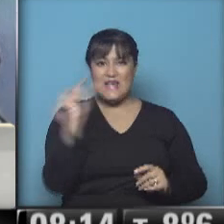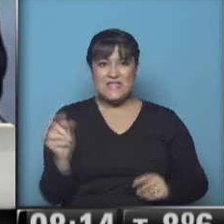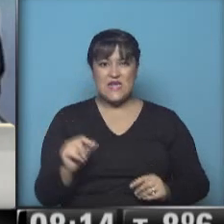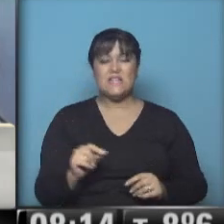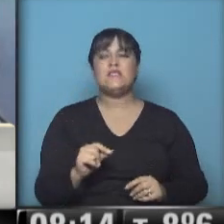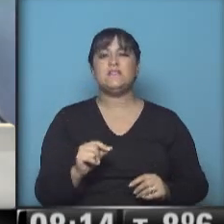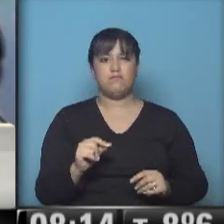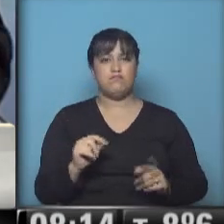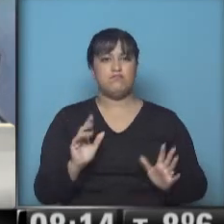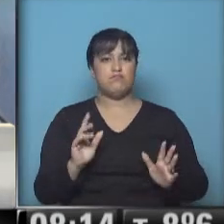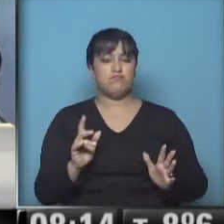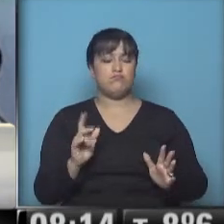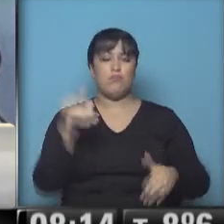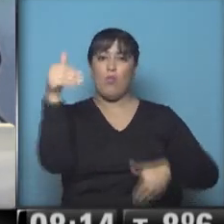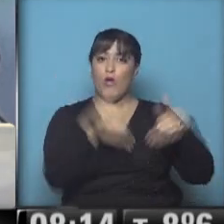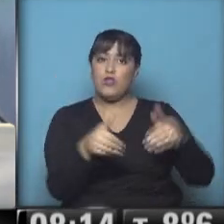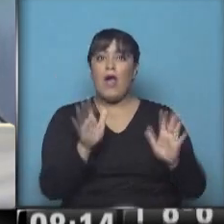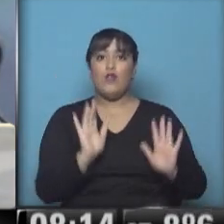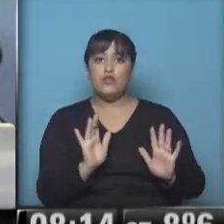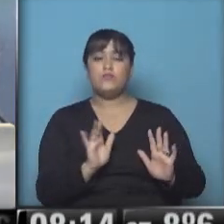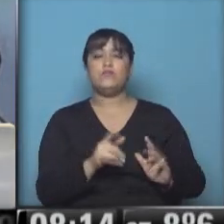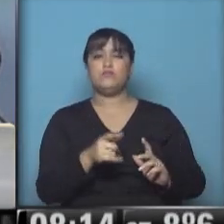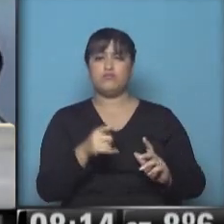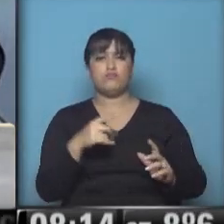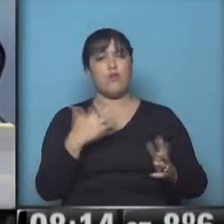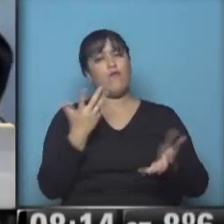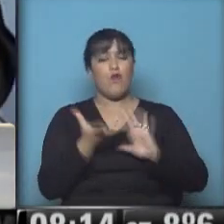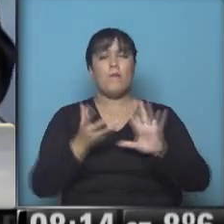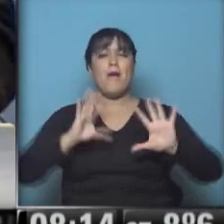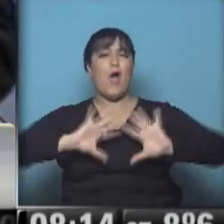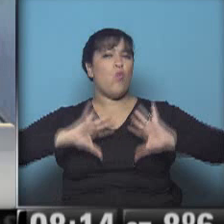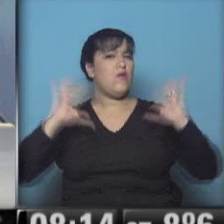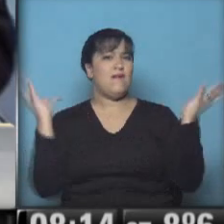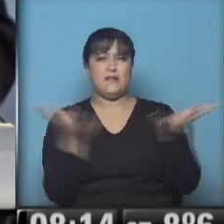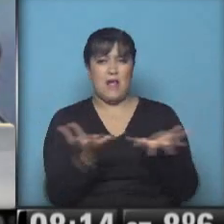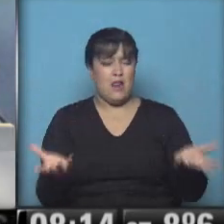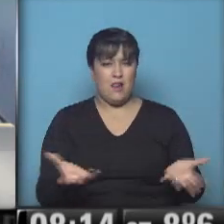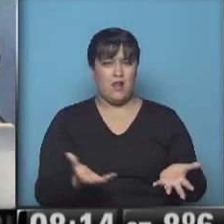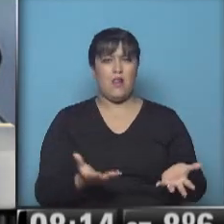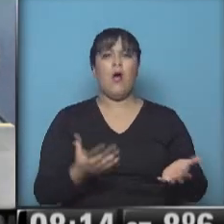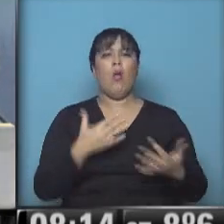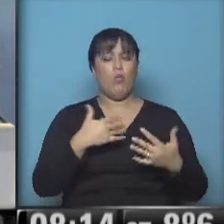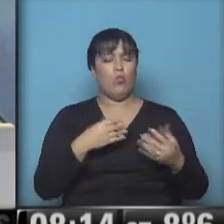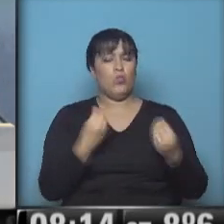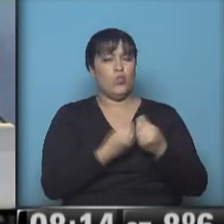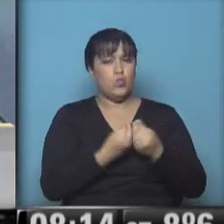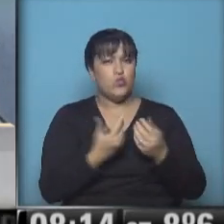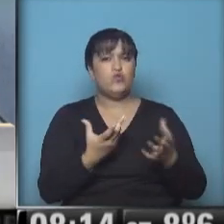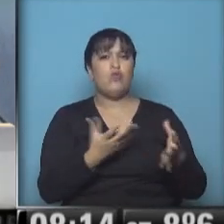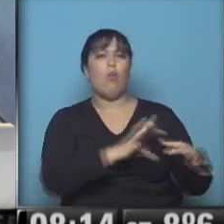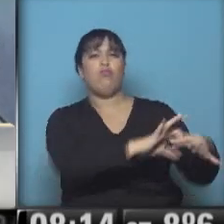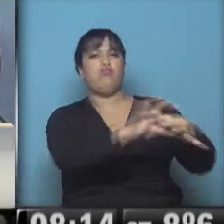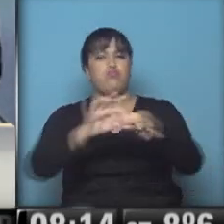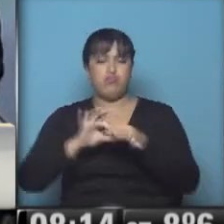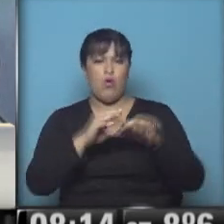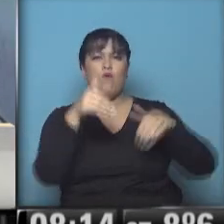se han expresado uno toma una visión casi universal donde hay un gran color que une al mundo